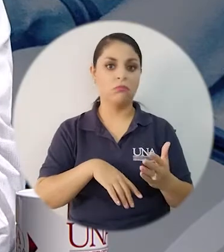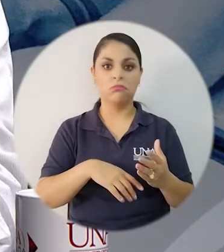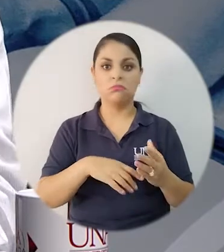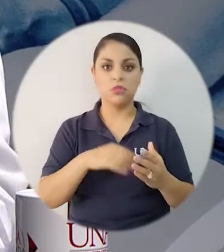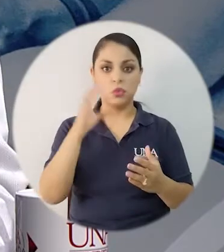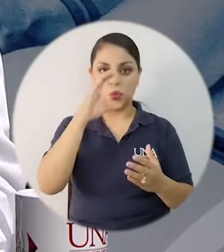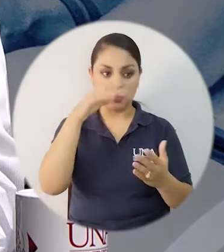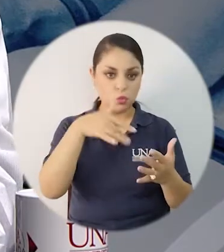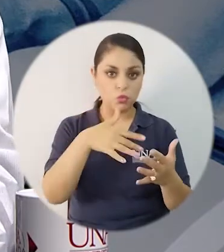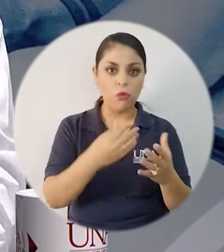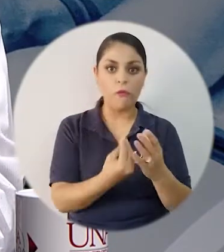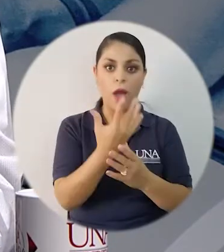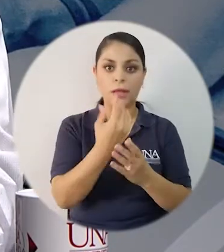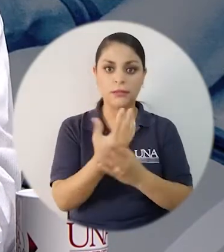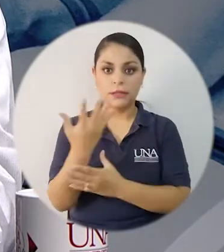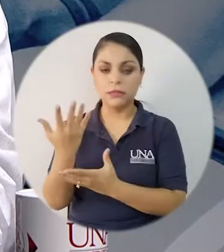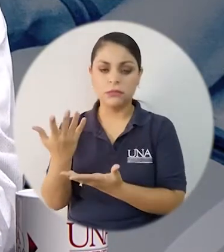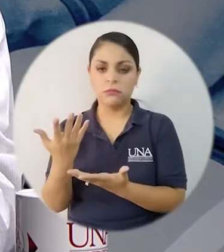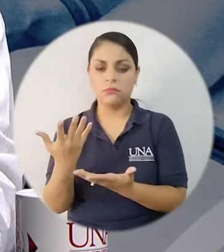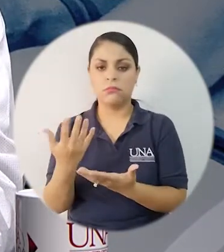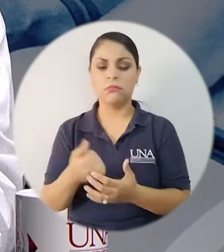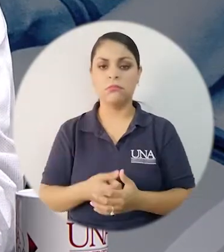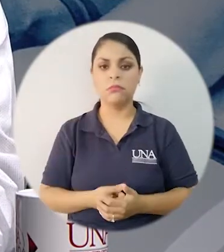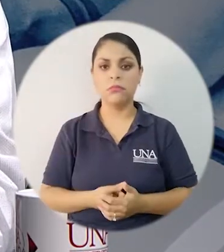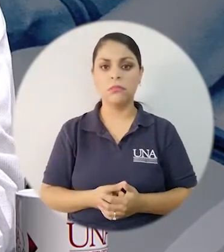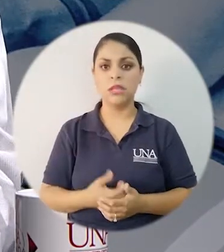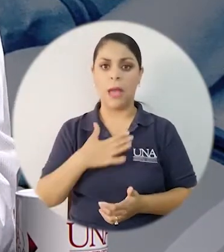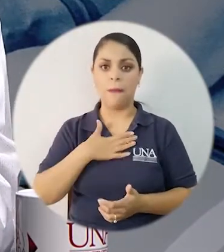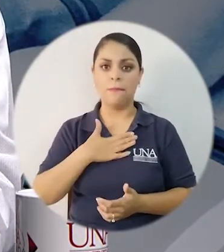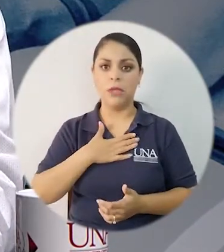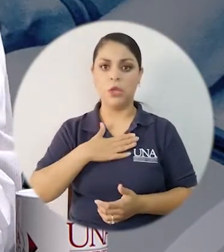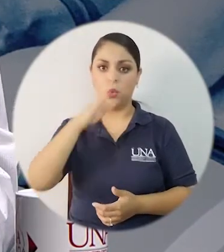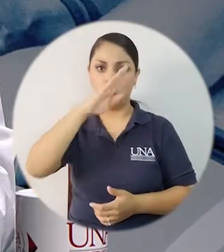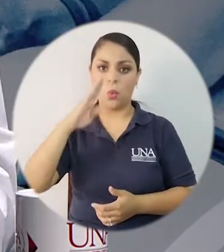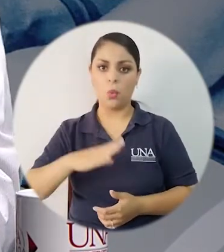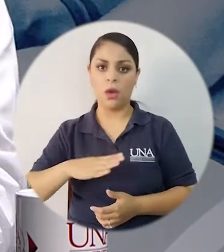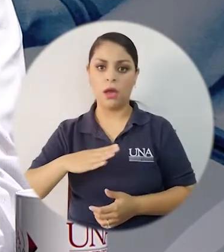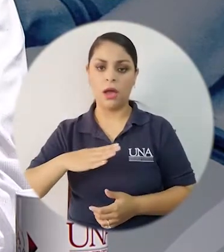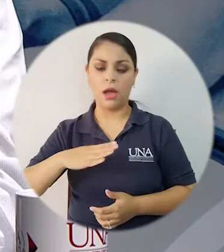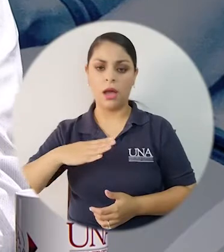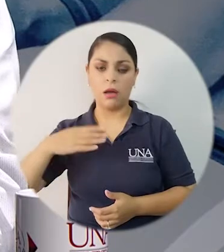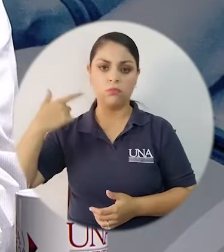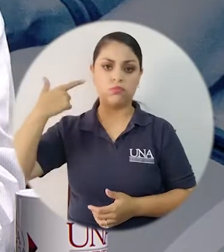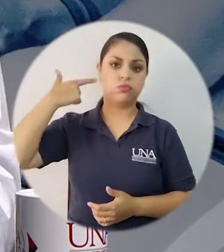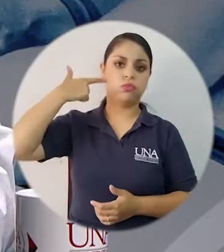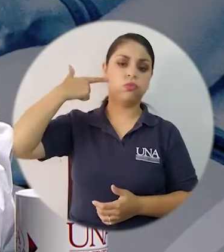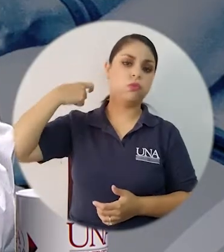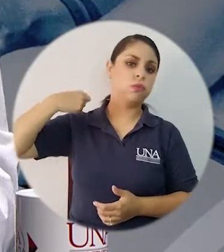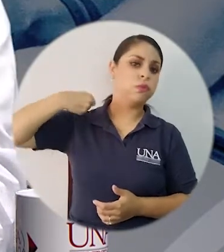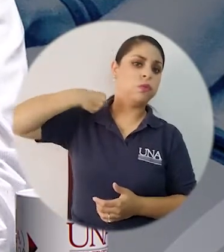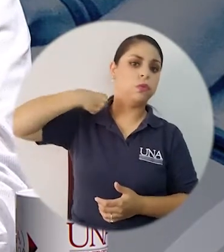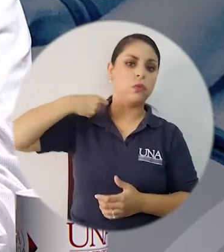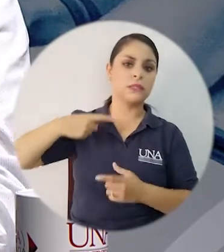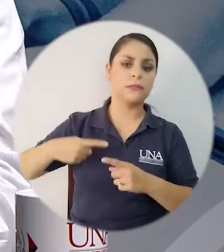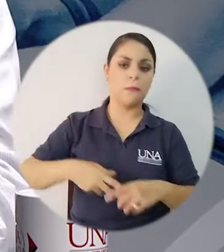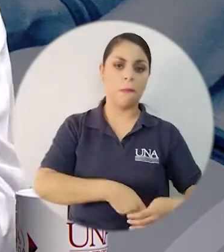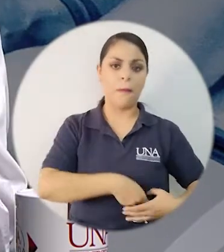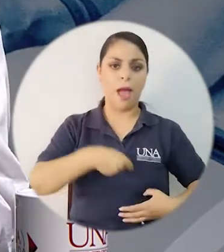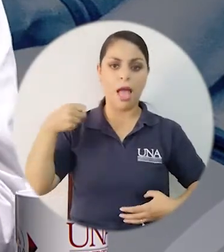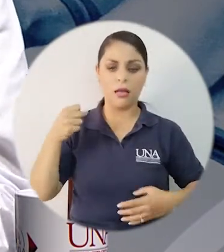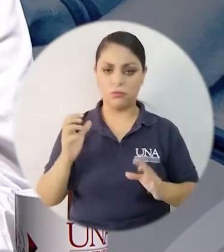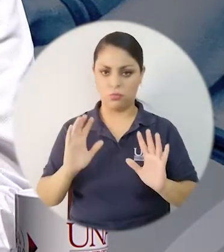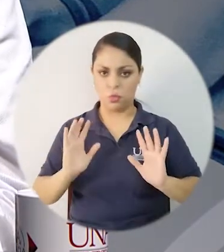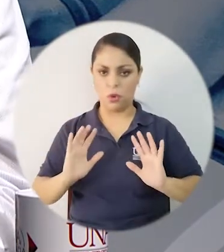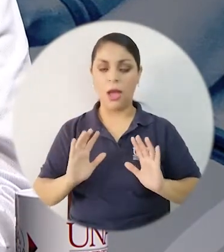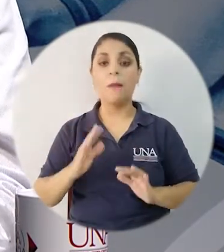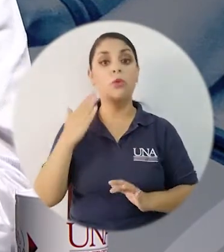fuentes y sobre mí no estaba una espada, un posible ataque, porque